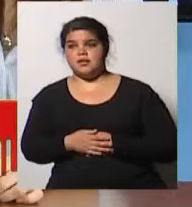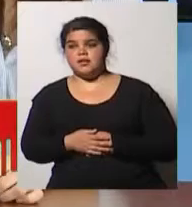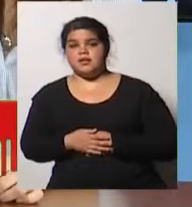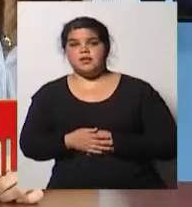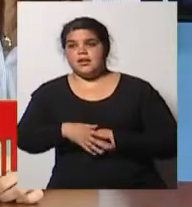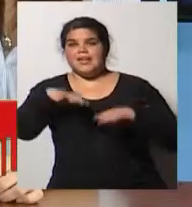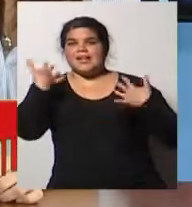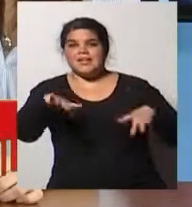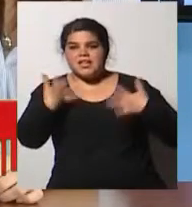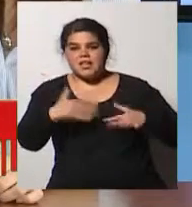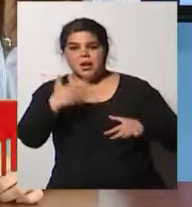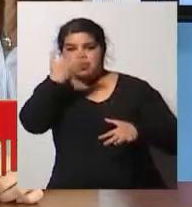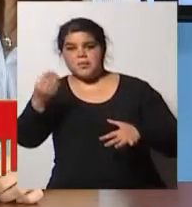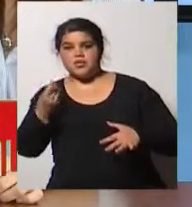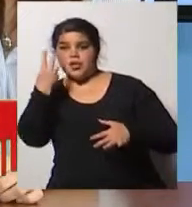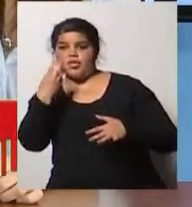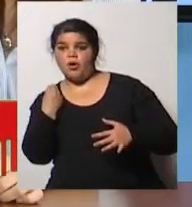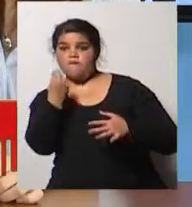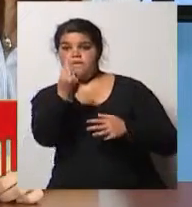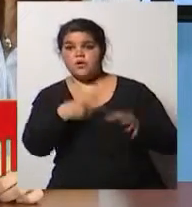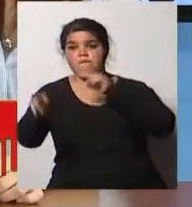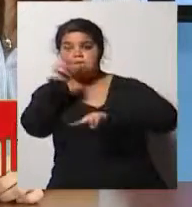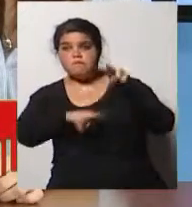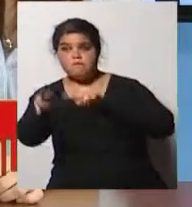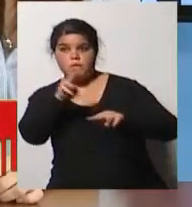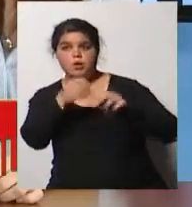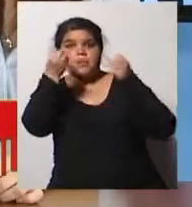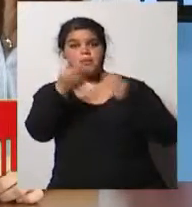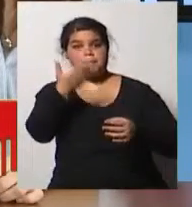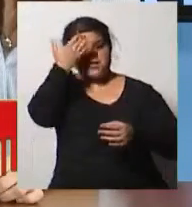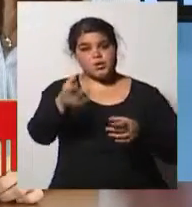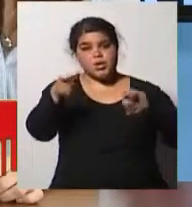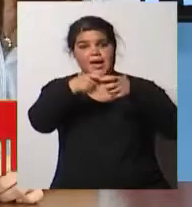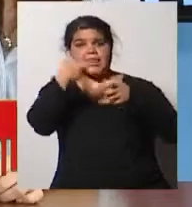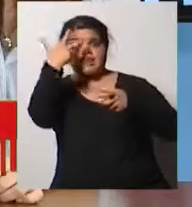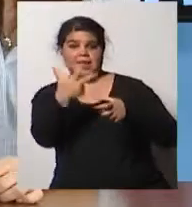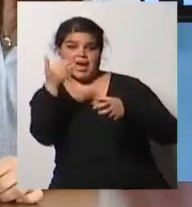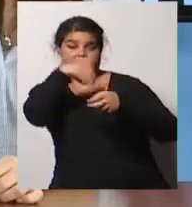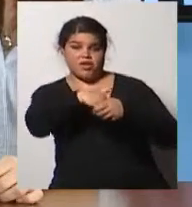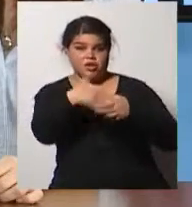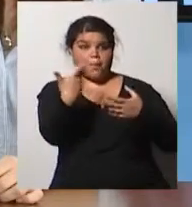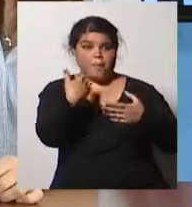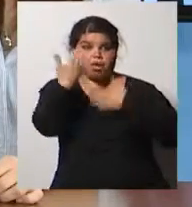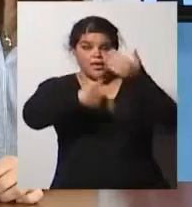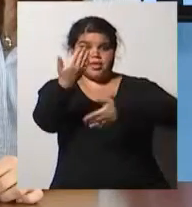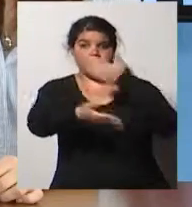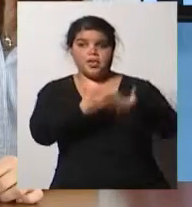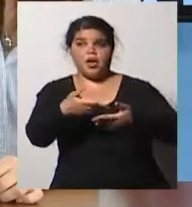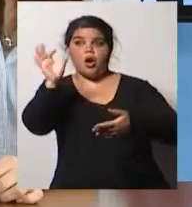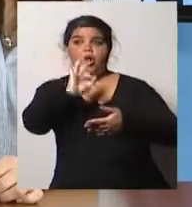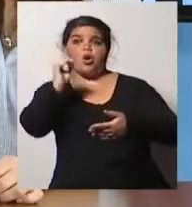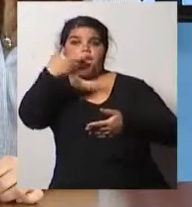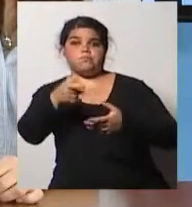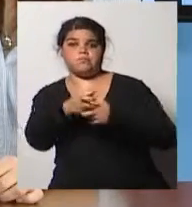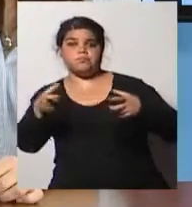de cubrir estas dos vacantes porque la Corte Suprema puede continuar con 3 integrantes y en el caso de no conformar una mayoría que